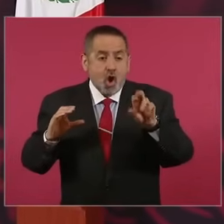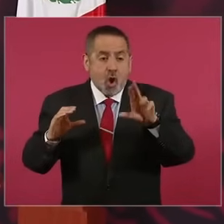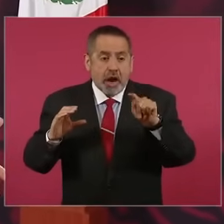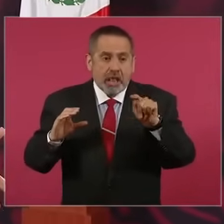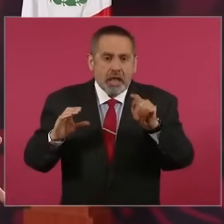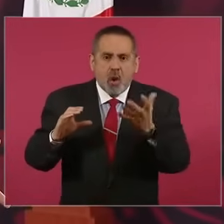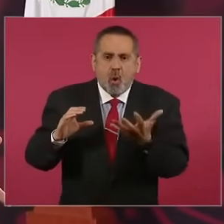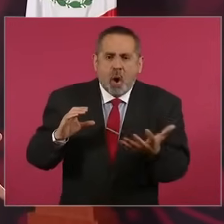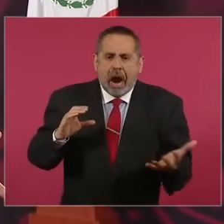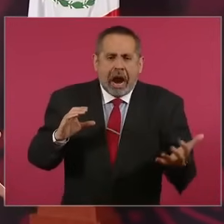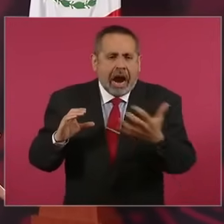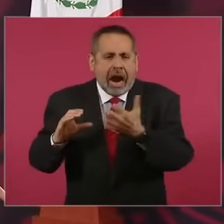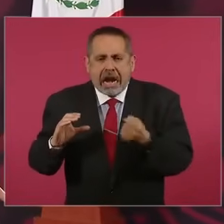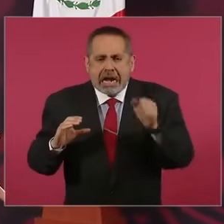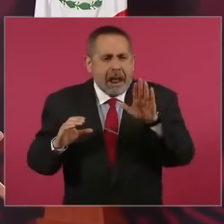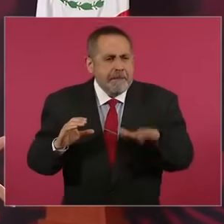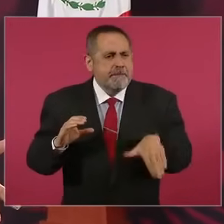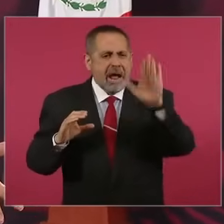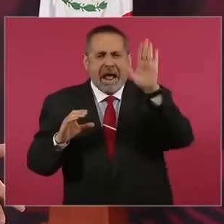10 veces más que yo.